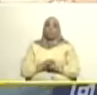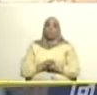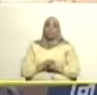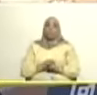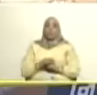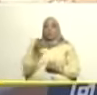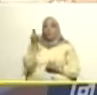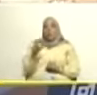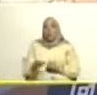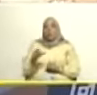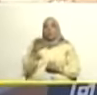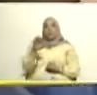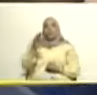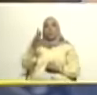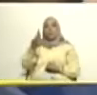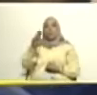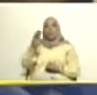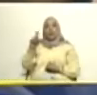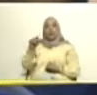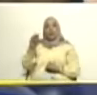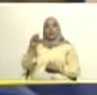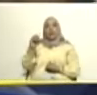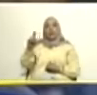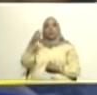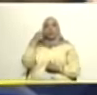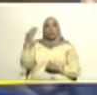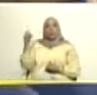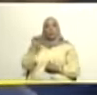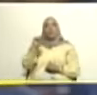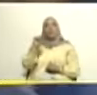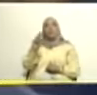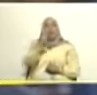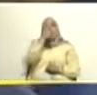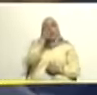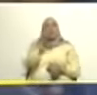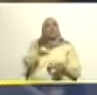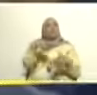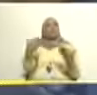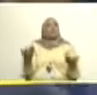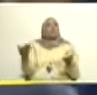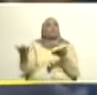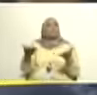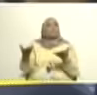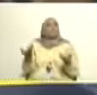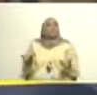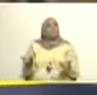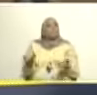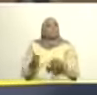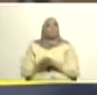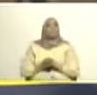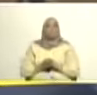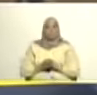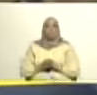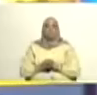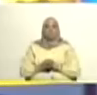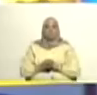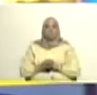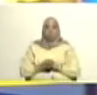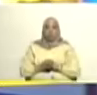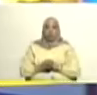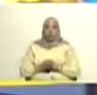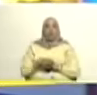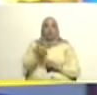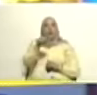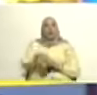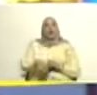Héctor Silva, vamos a ver de qué se trata, pues. Punto de cuenta. Bueno, presidente, como usted habló del conformismo,